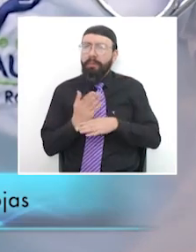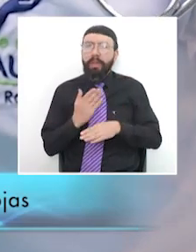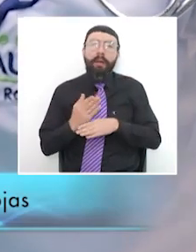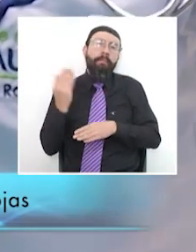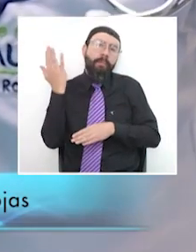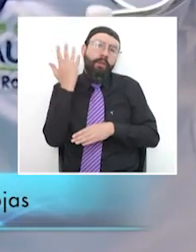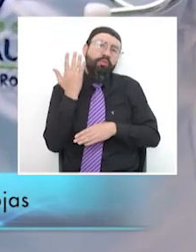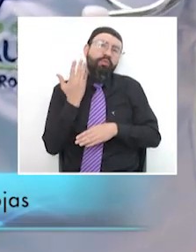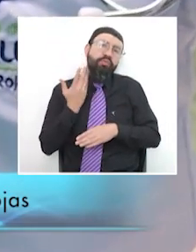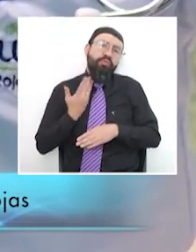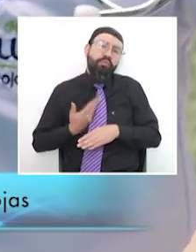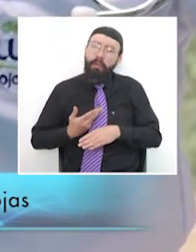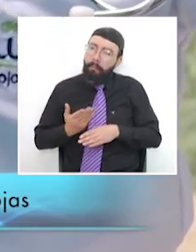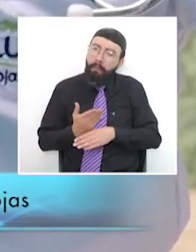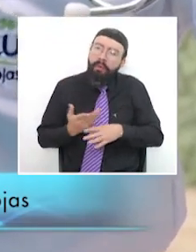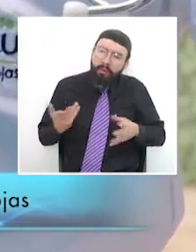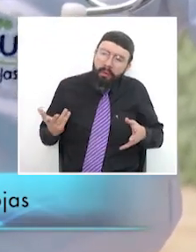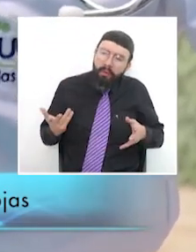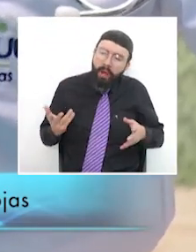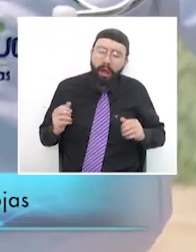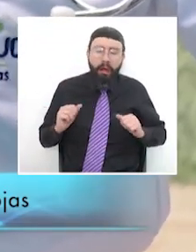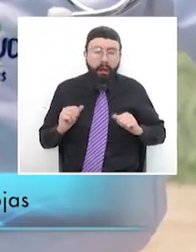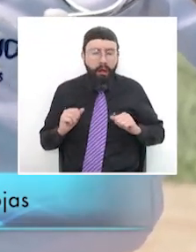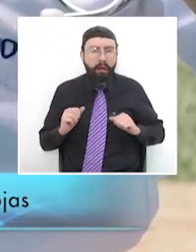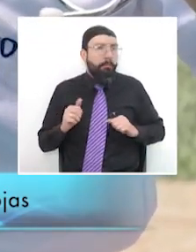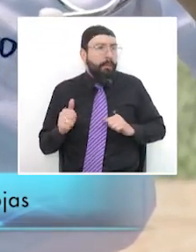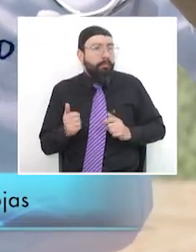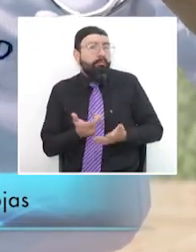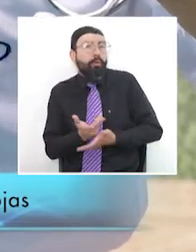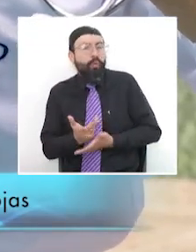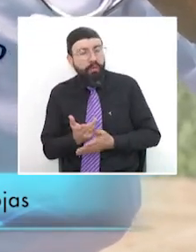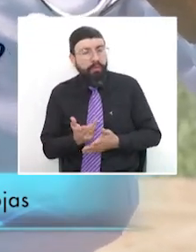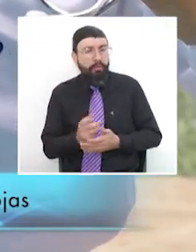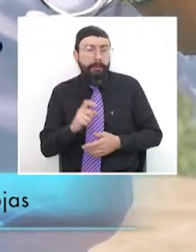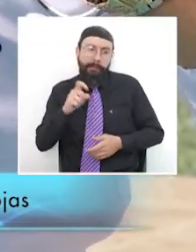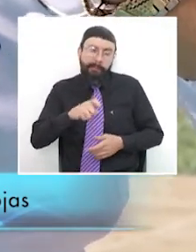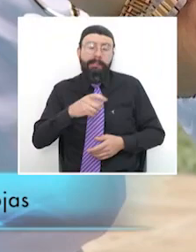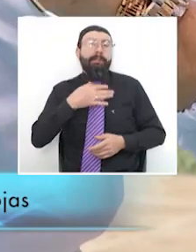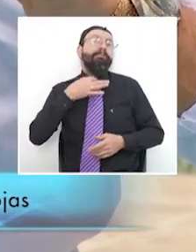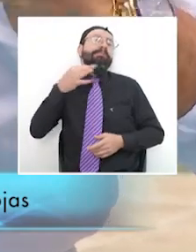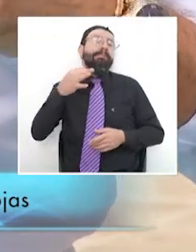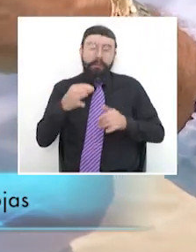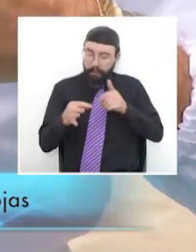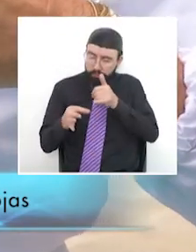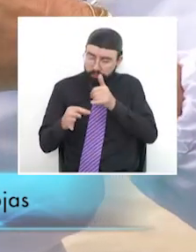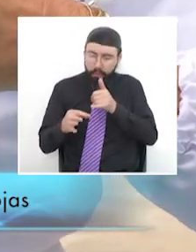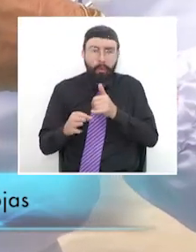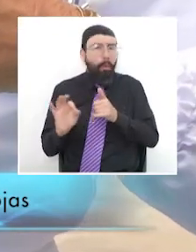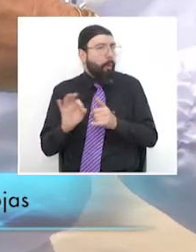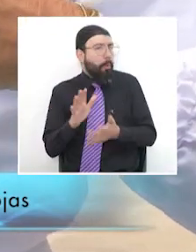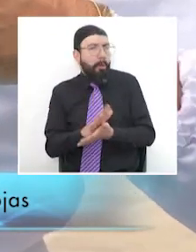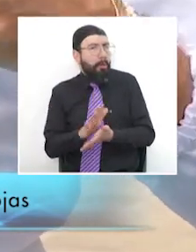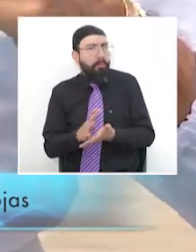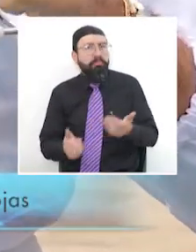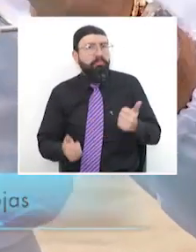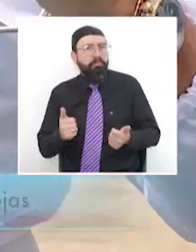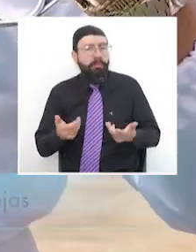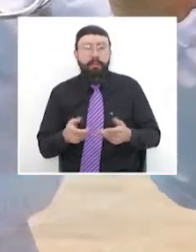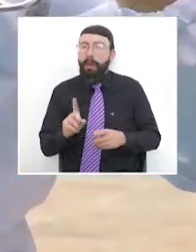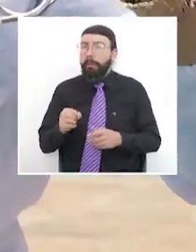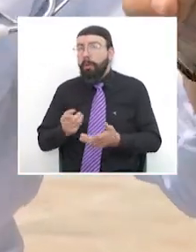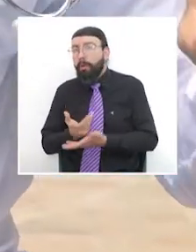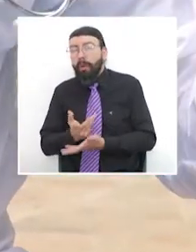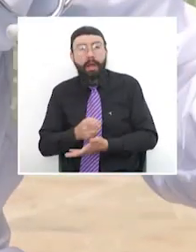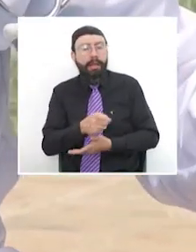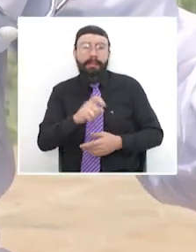cuello. Y ya él sugiere si necesita una biopsia o no, y recomienda también que le hagamos exámenes de sangre,